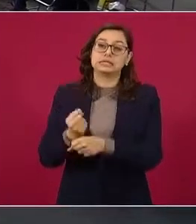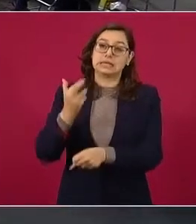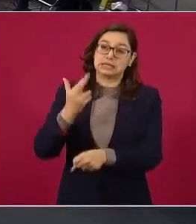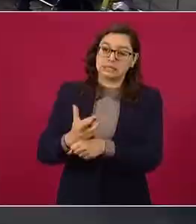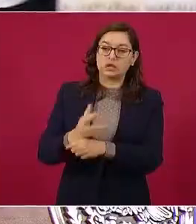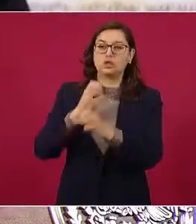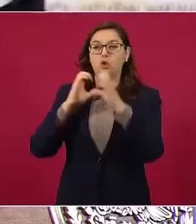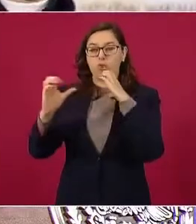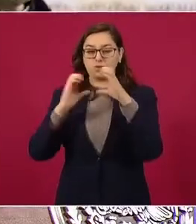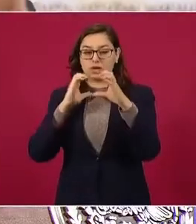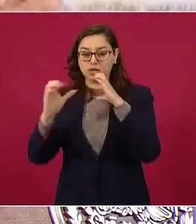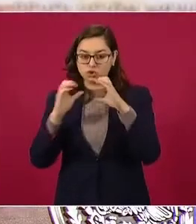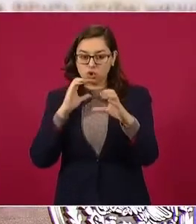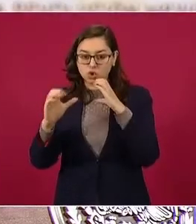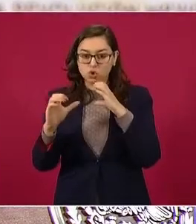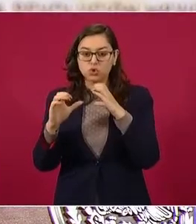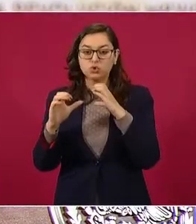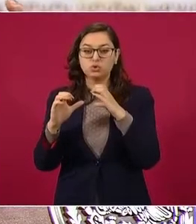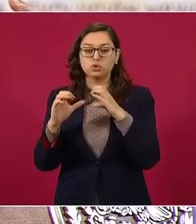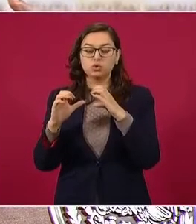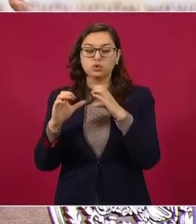comunicación.